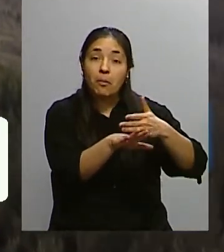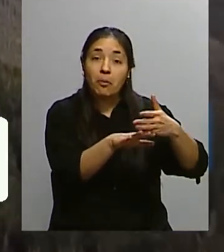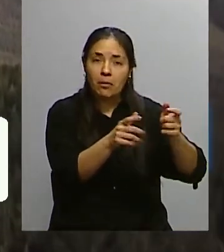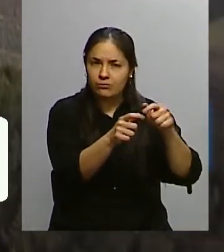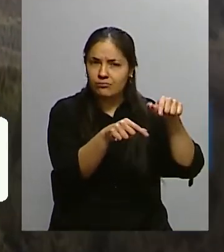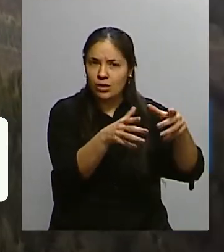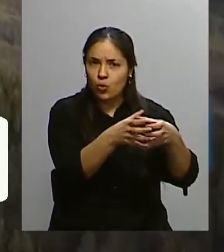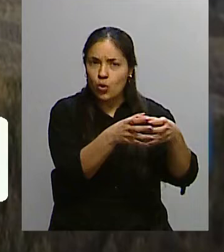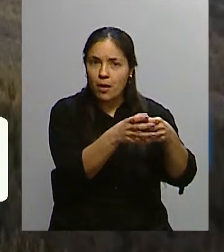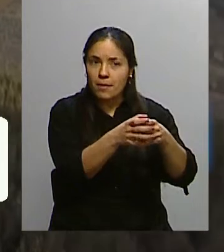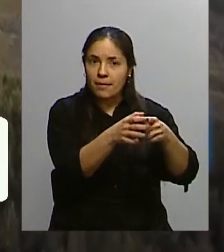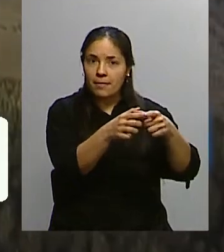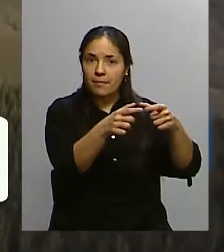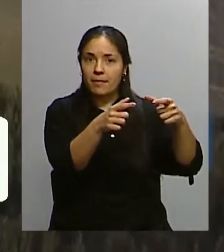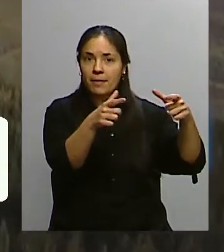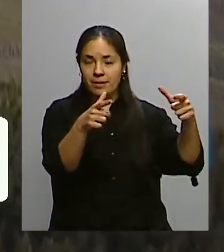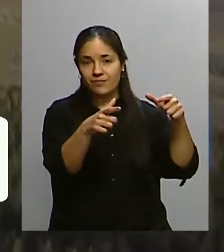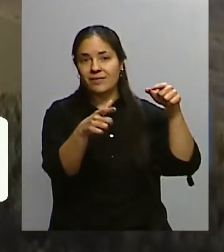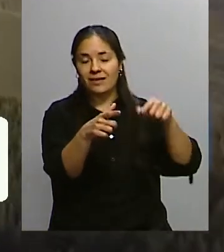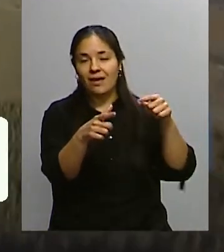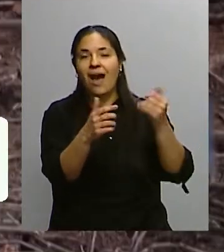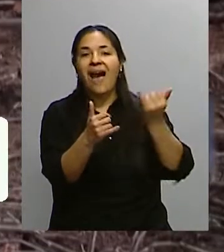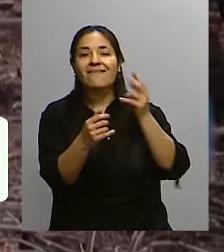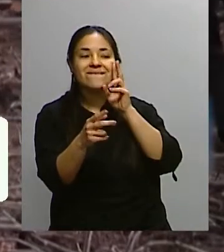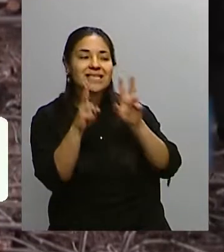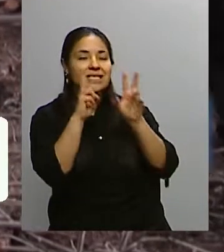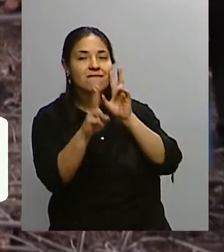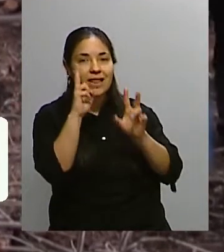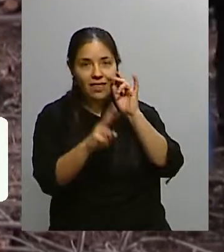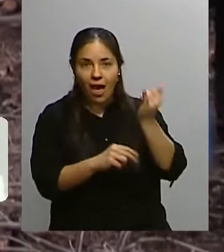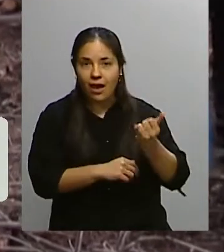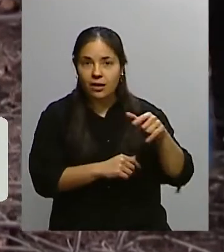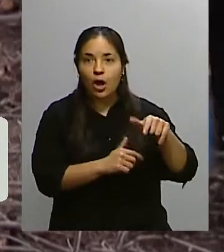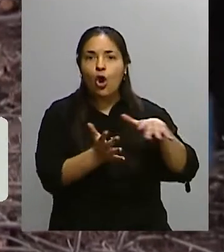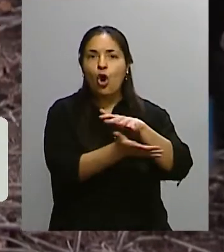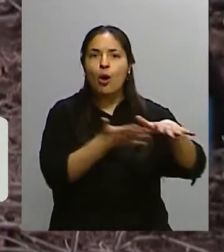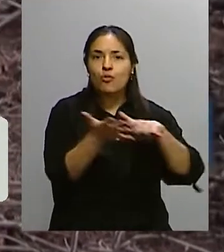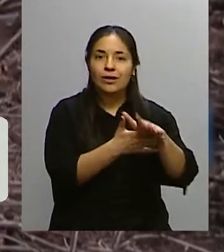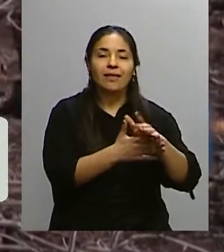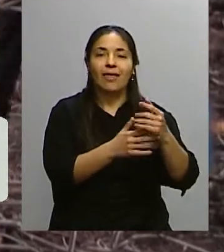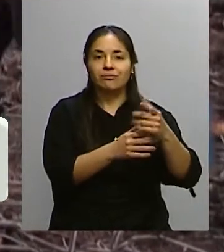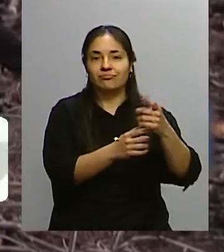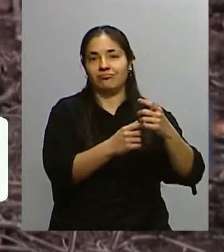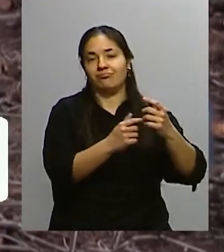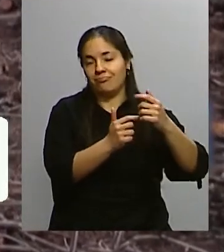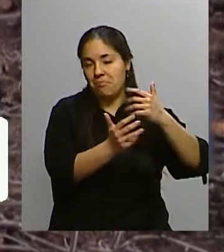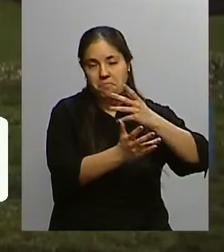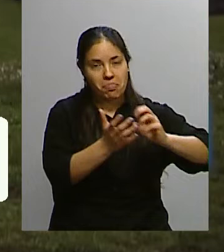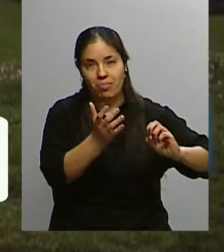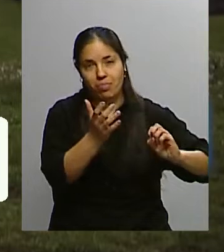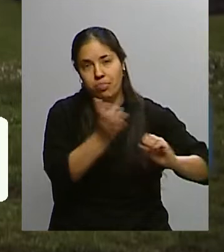es muy hegemónico en cuanto a la visibilidad que tiene en el país, que son comunidades en conflicto y